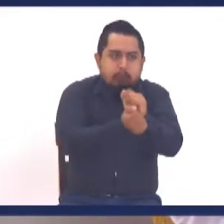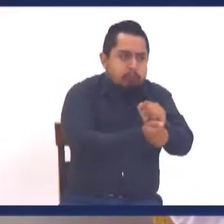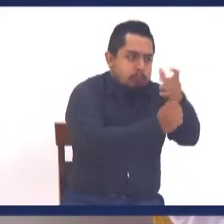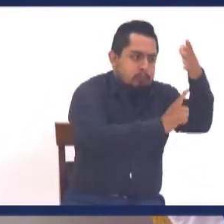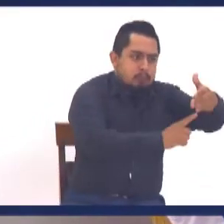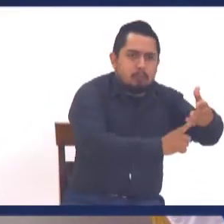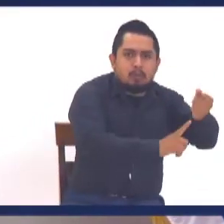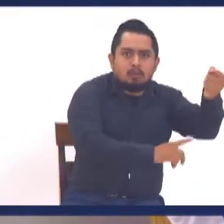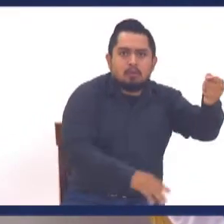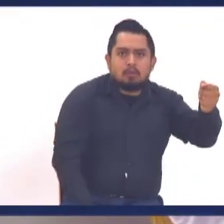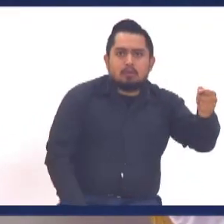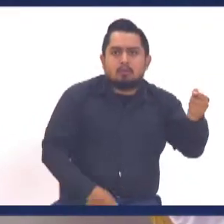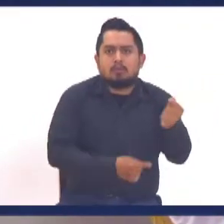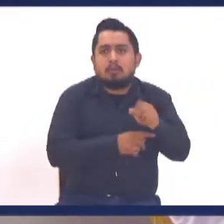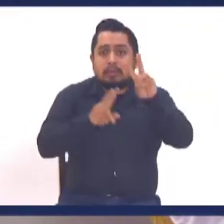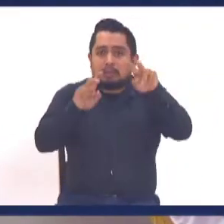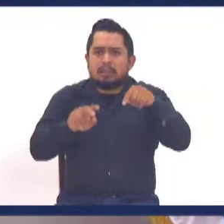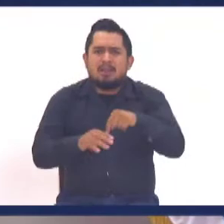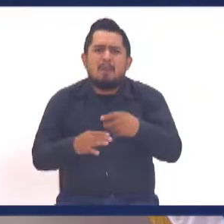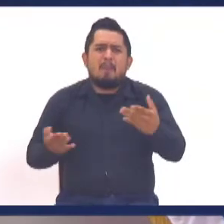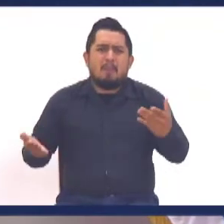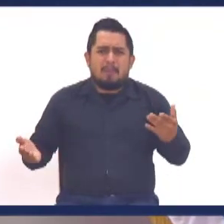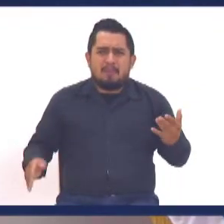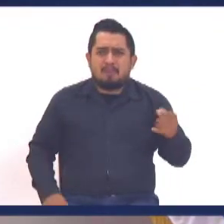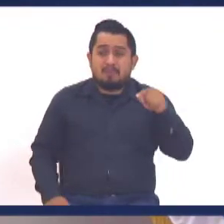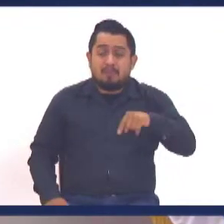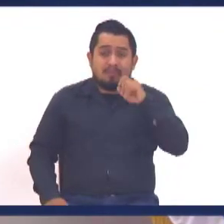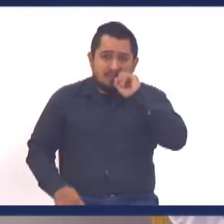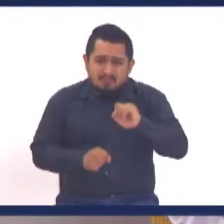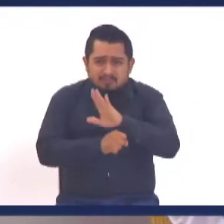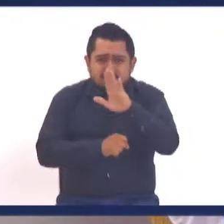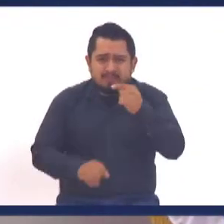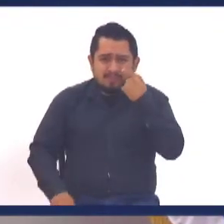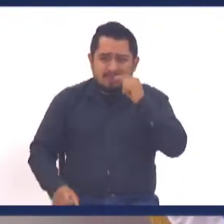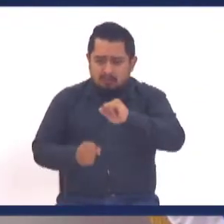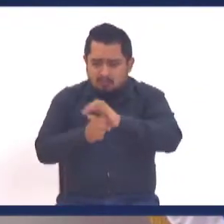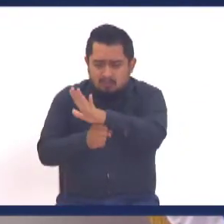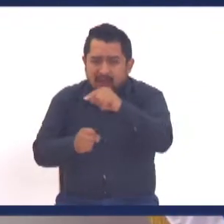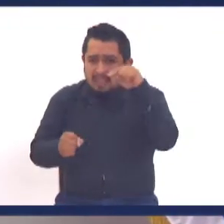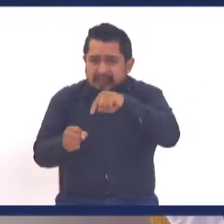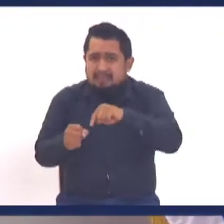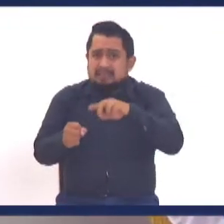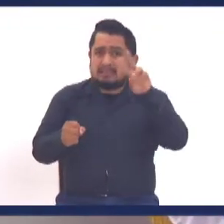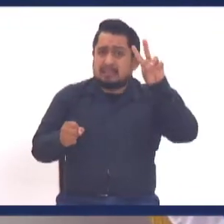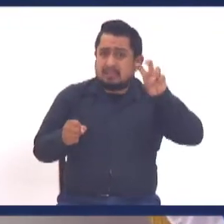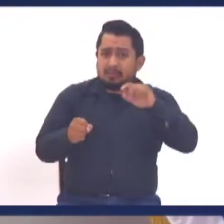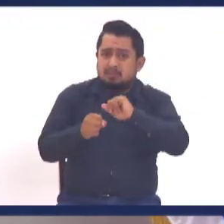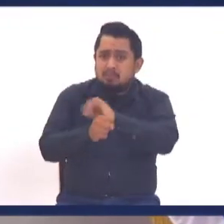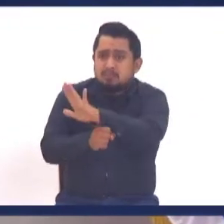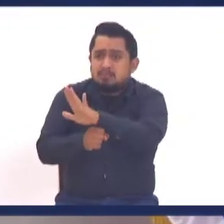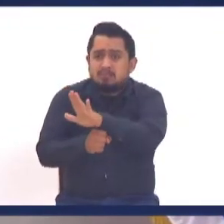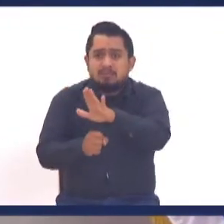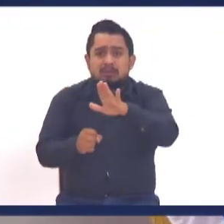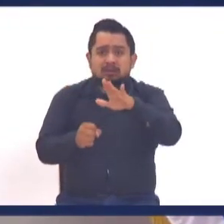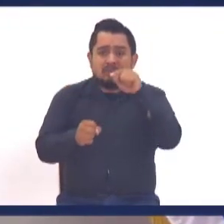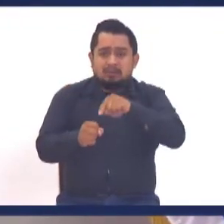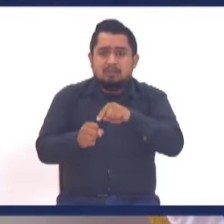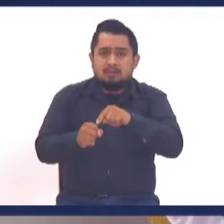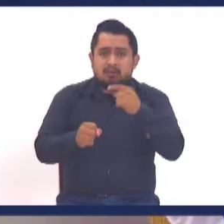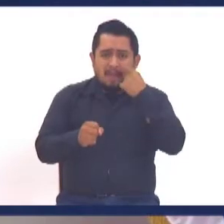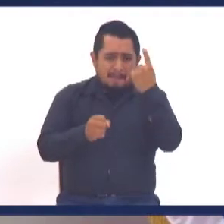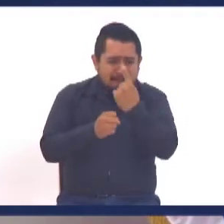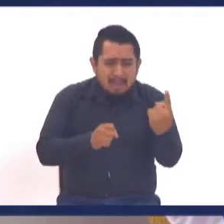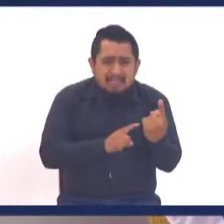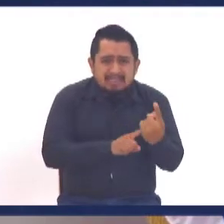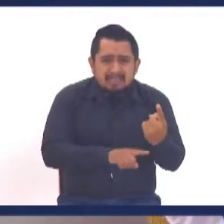y porque estoy tocando este tema mire que manos siendo muy claro en el tema del cob y 19 porque una persona